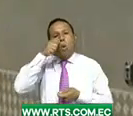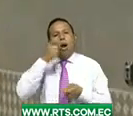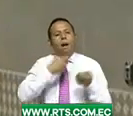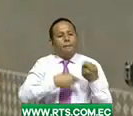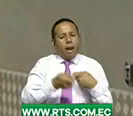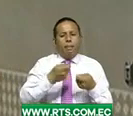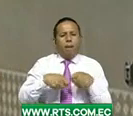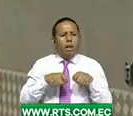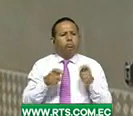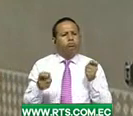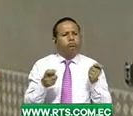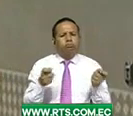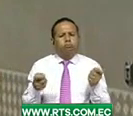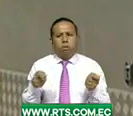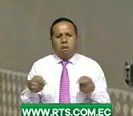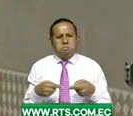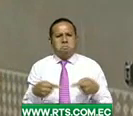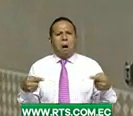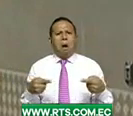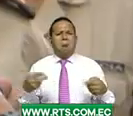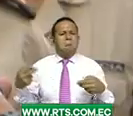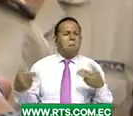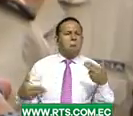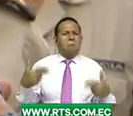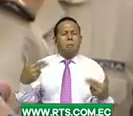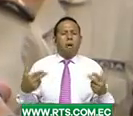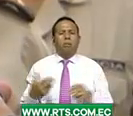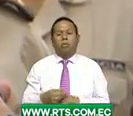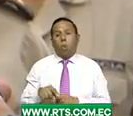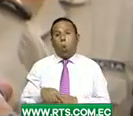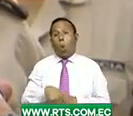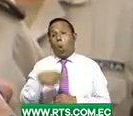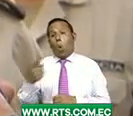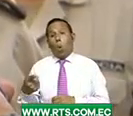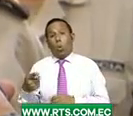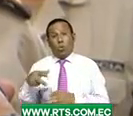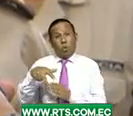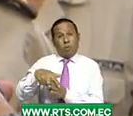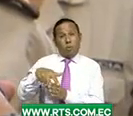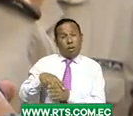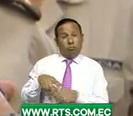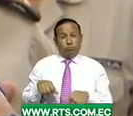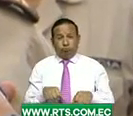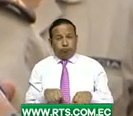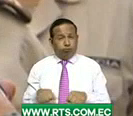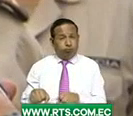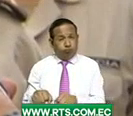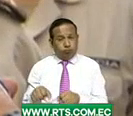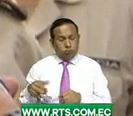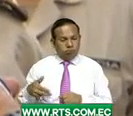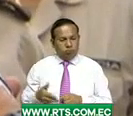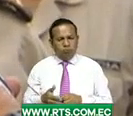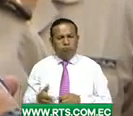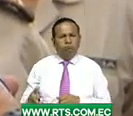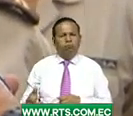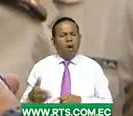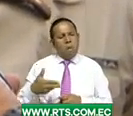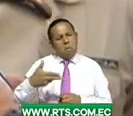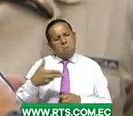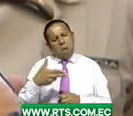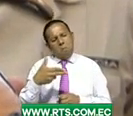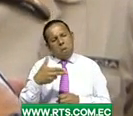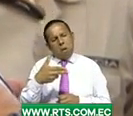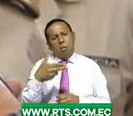sangre. Les interceptan otros individuos, asimismo en una moto de color roja pulsa, les proceden a atentar contra la humanidad y